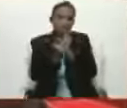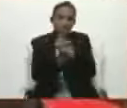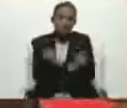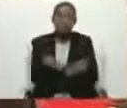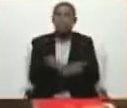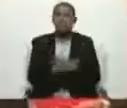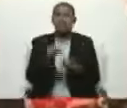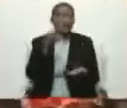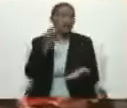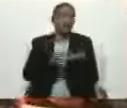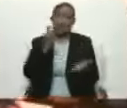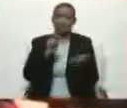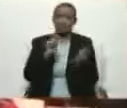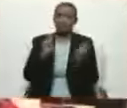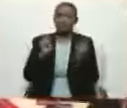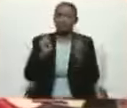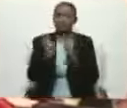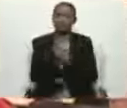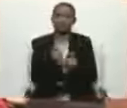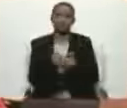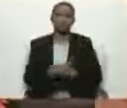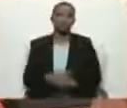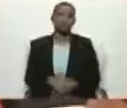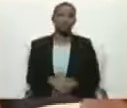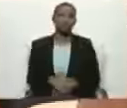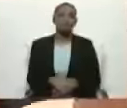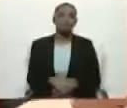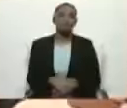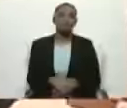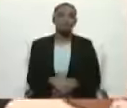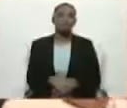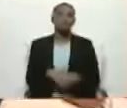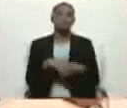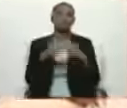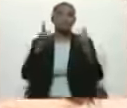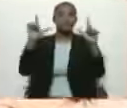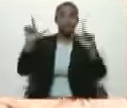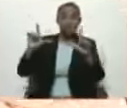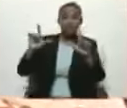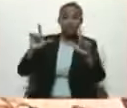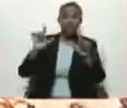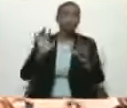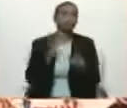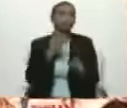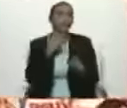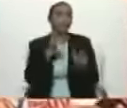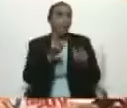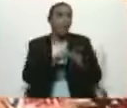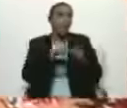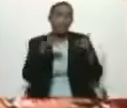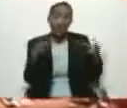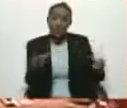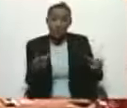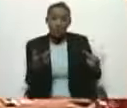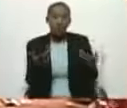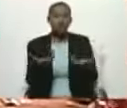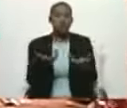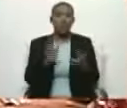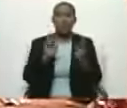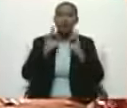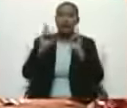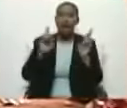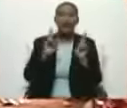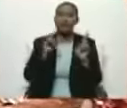inmediato, de la inmediatez, las redes. Del Nacional no queda, pero ni la burbuja.